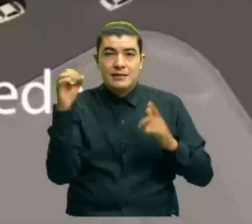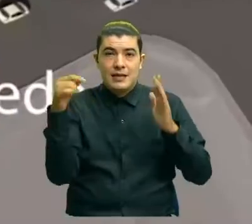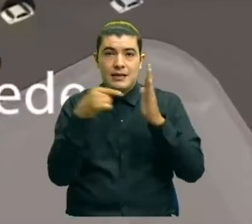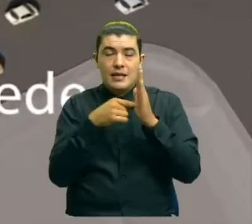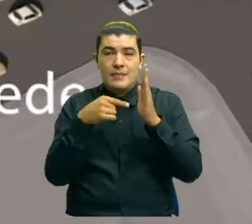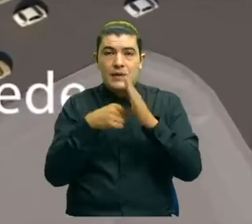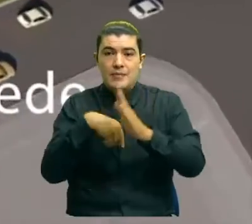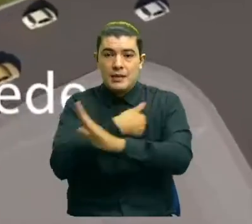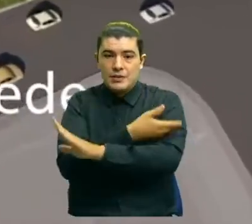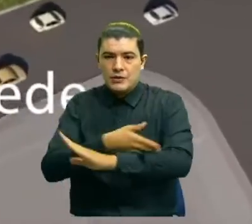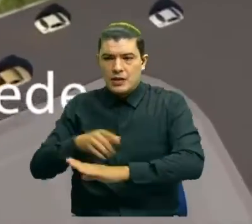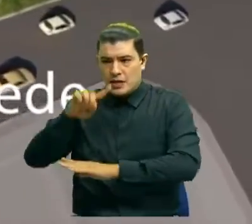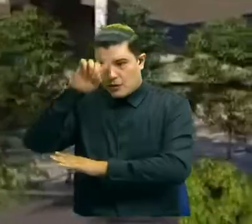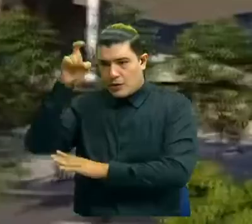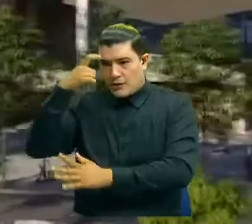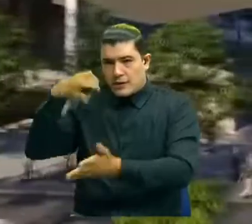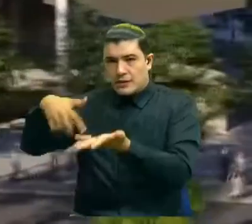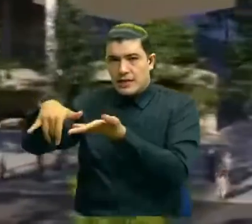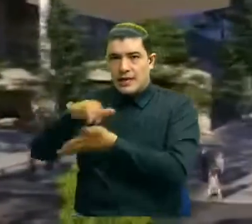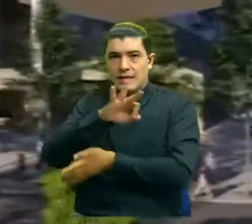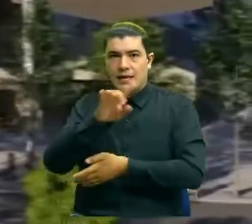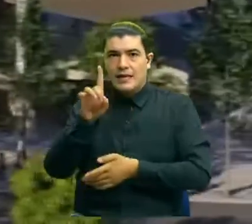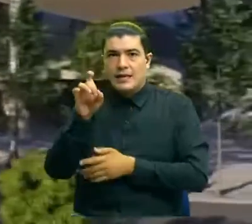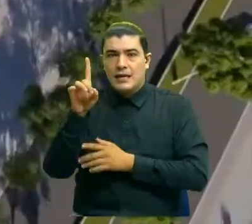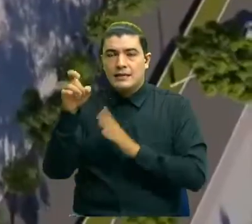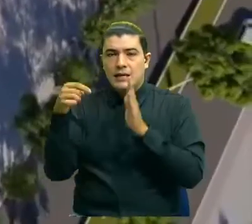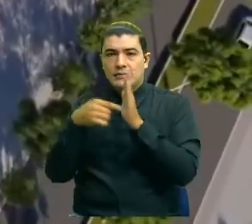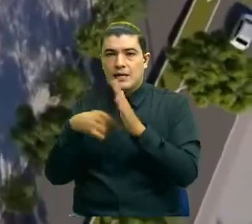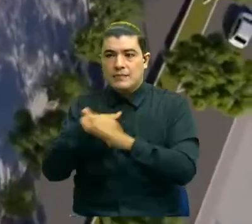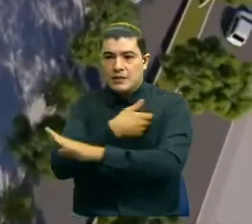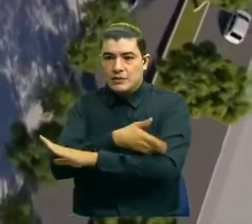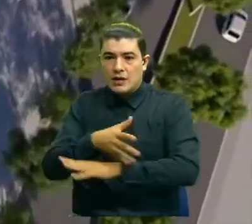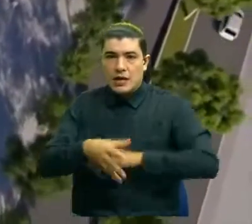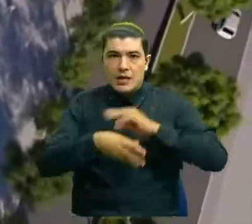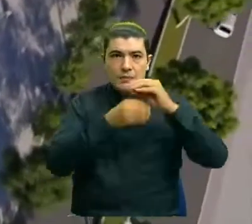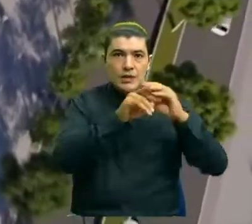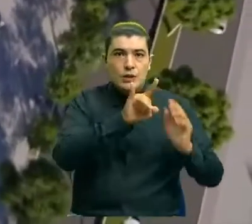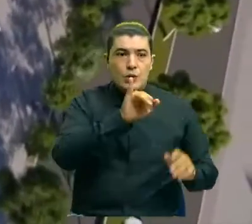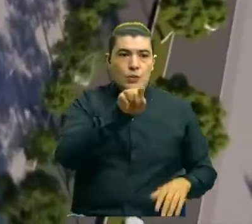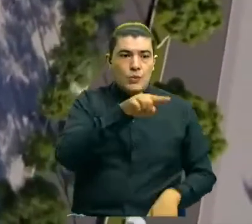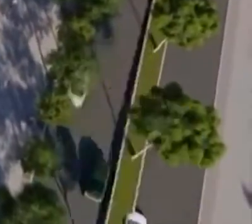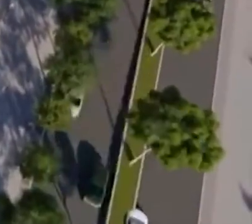pesos, la gobernación de Santander 36 mil millones y la UIS 18 mil millones de pesos más.